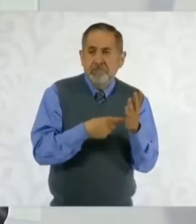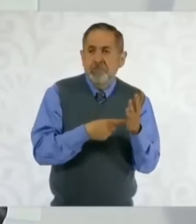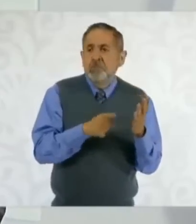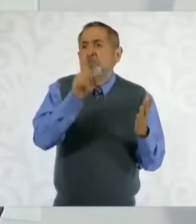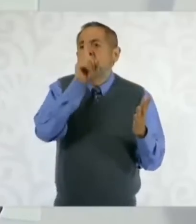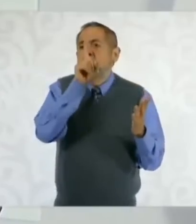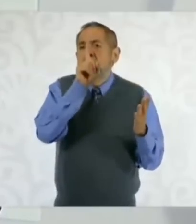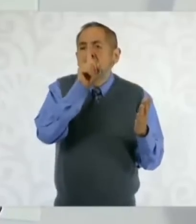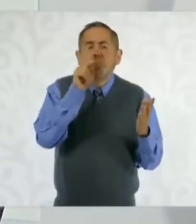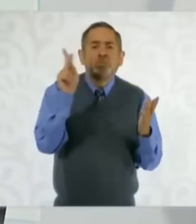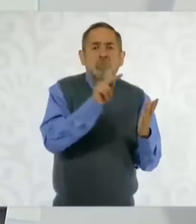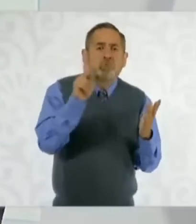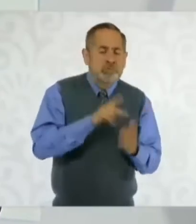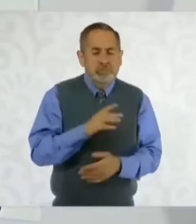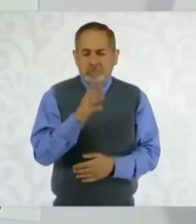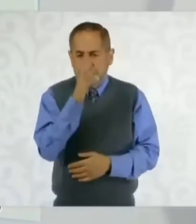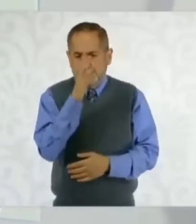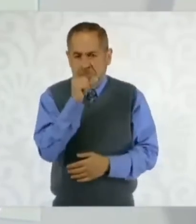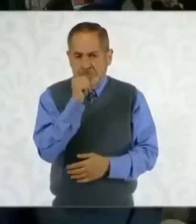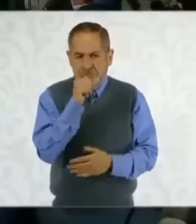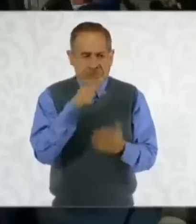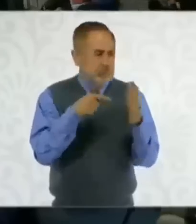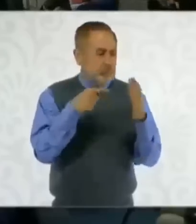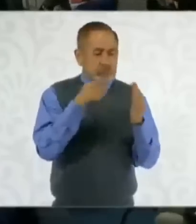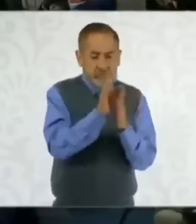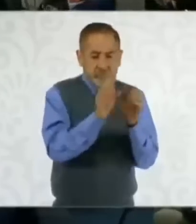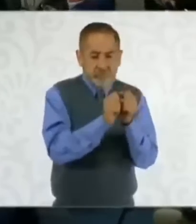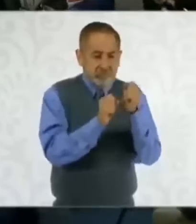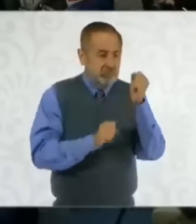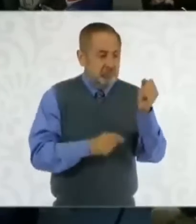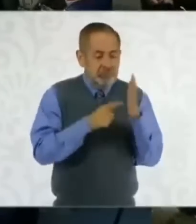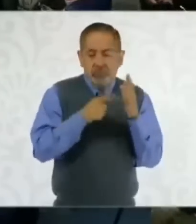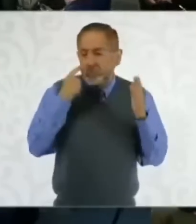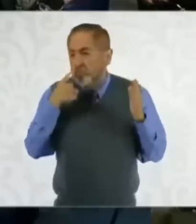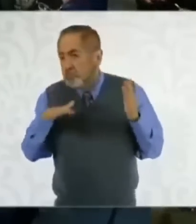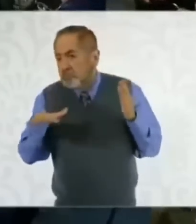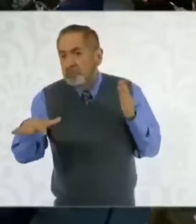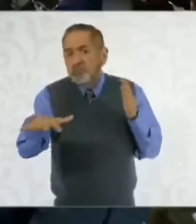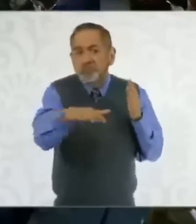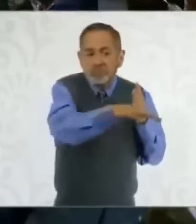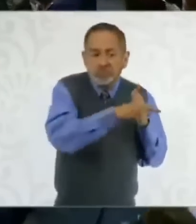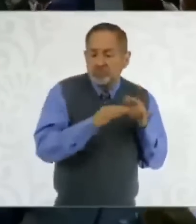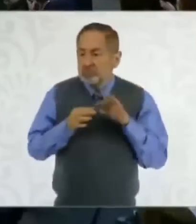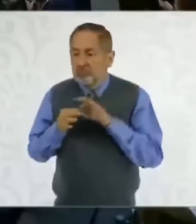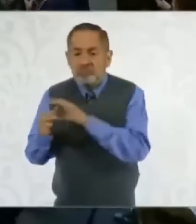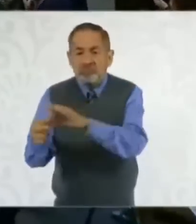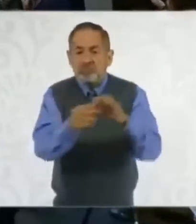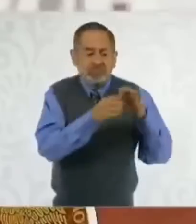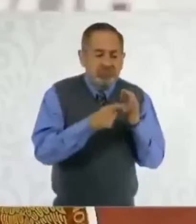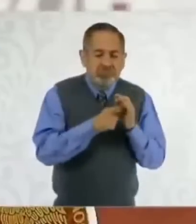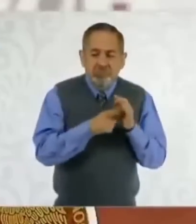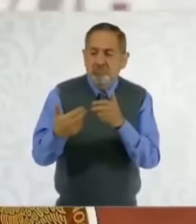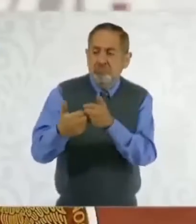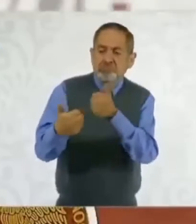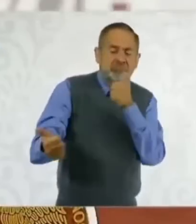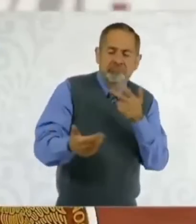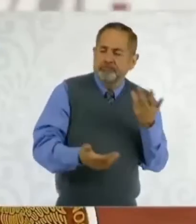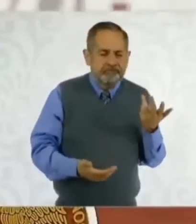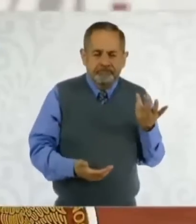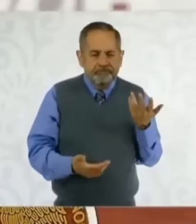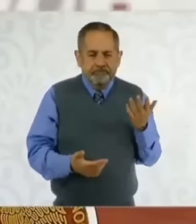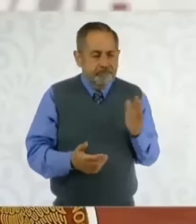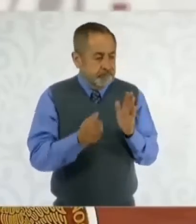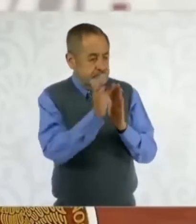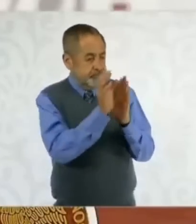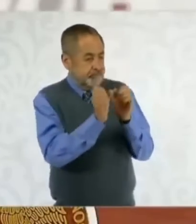impávida, absolutamente desertora de los procesos constitutivos de la dinámica social. Tiene que